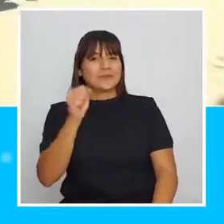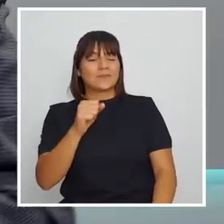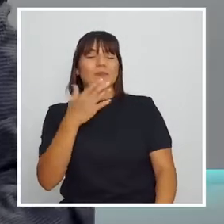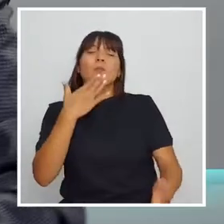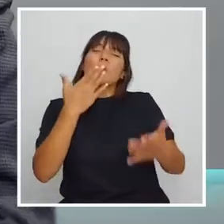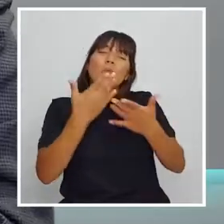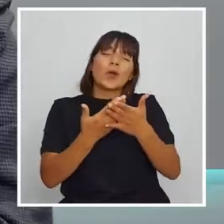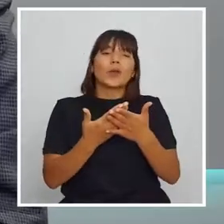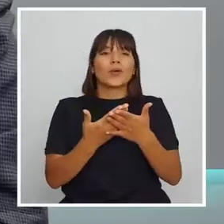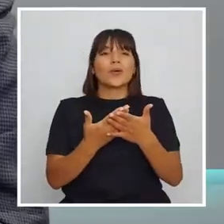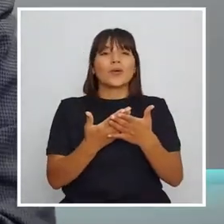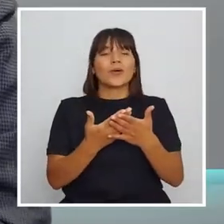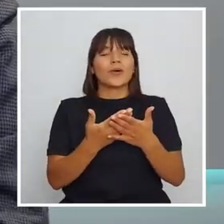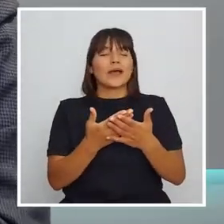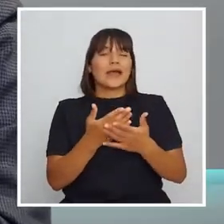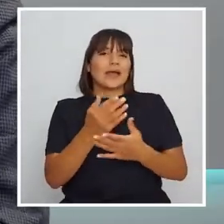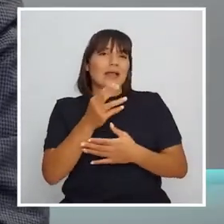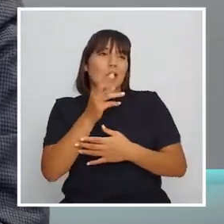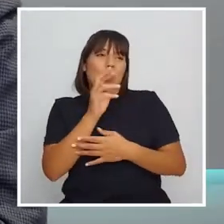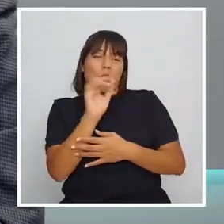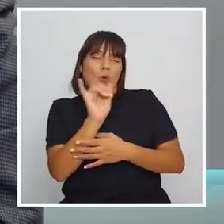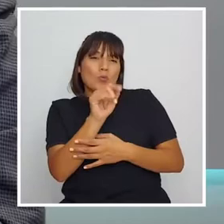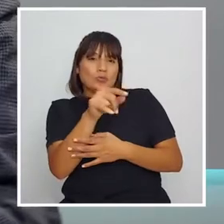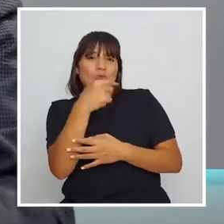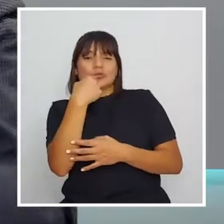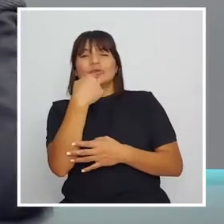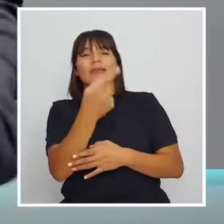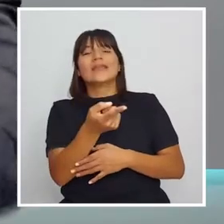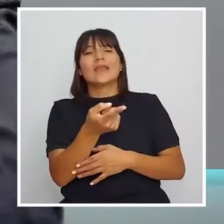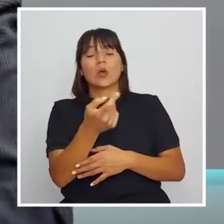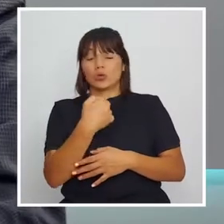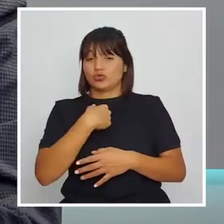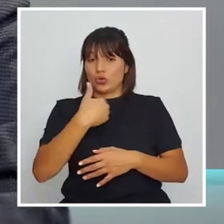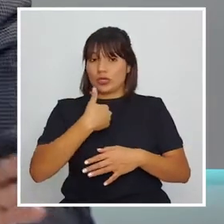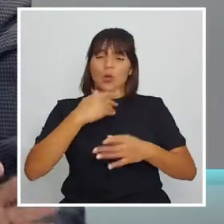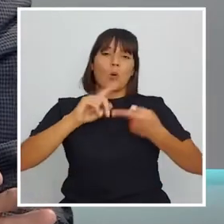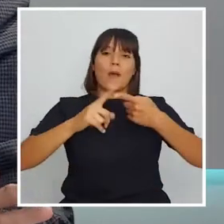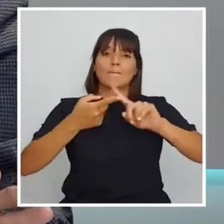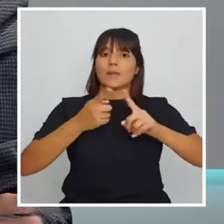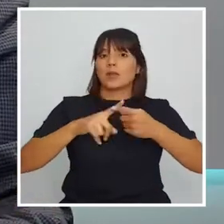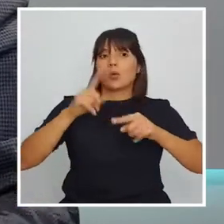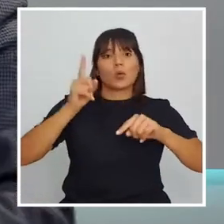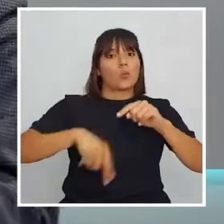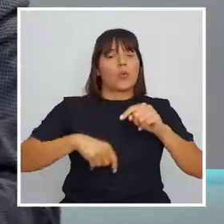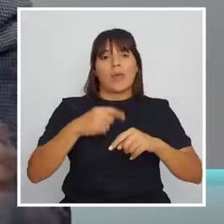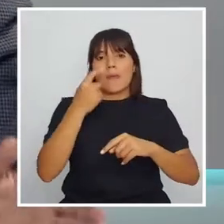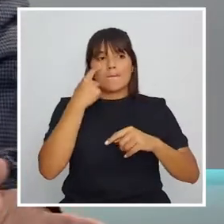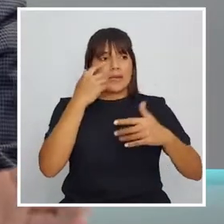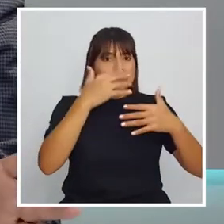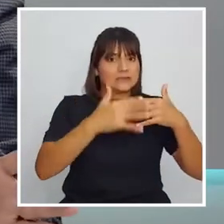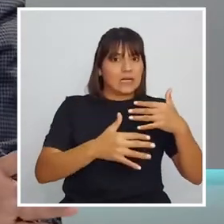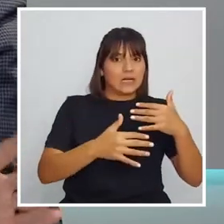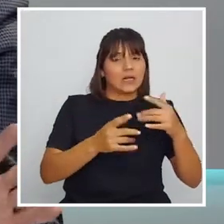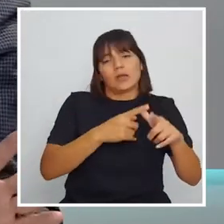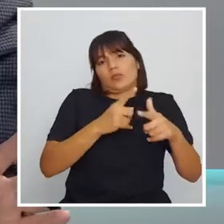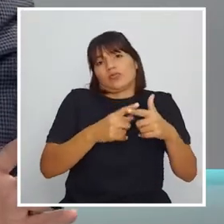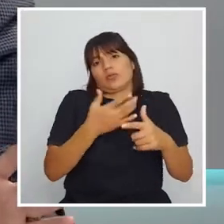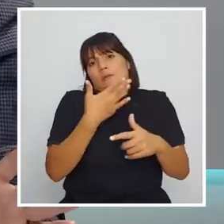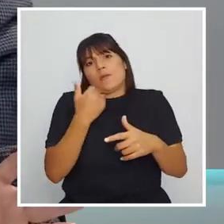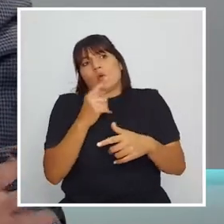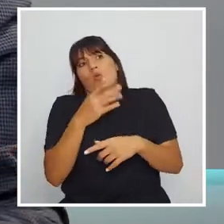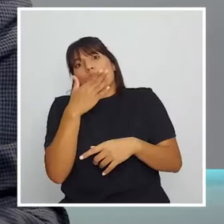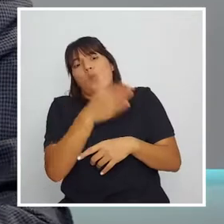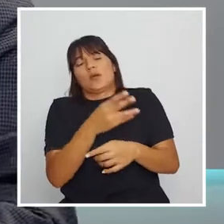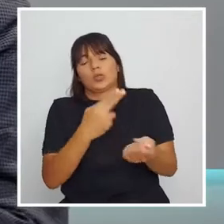un poco en esa misma analogía que usted acaba de plantear, tengo amigos que no pueden ver la sangre, ¿verdad? Pero entonces mejor no se arrime a un